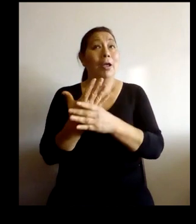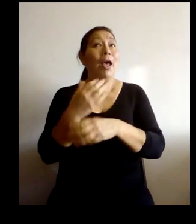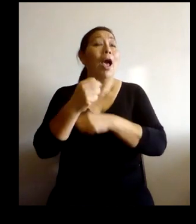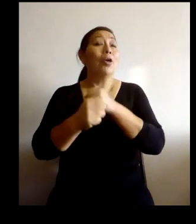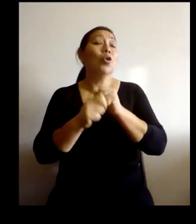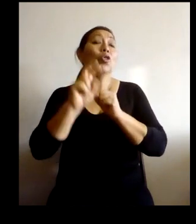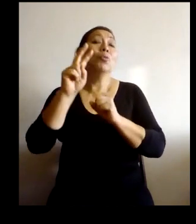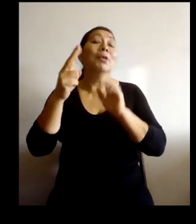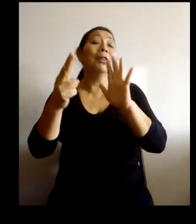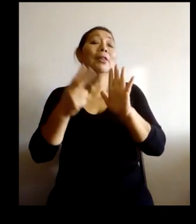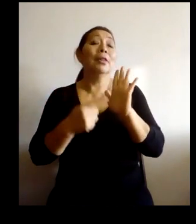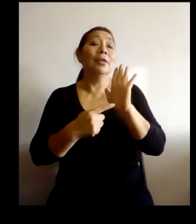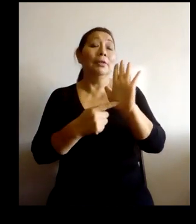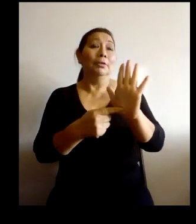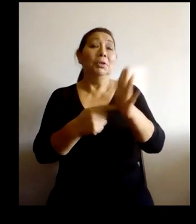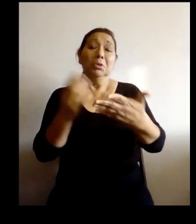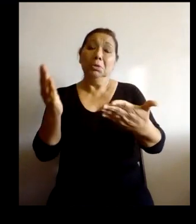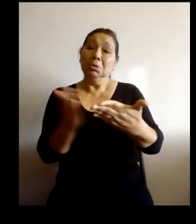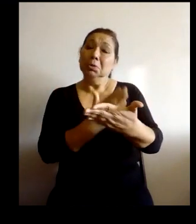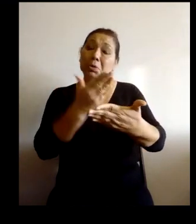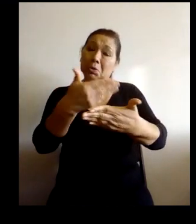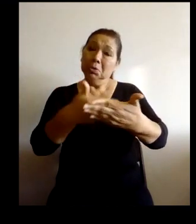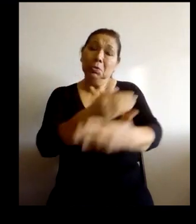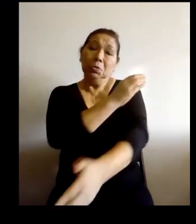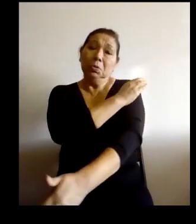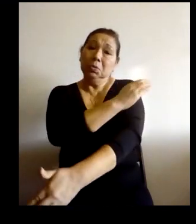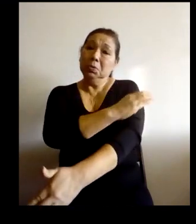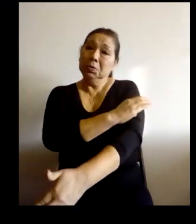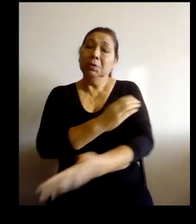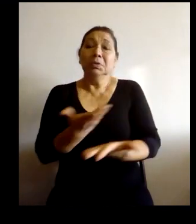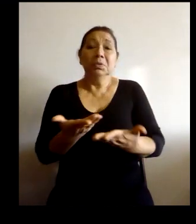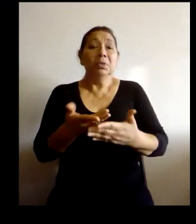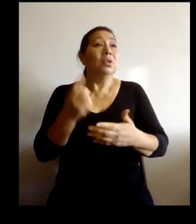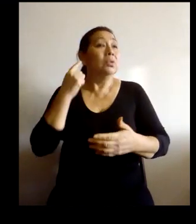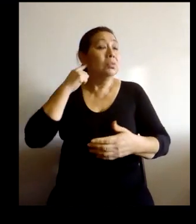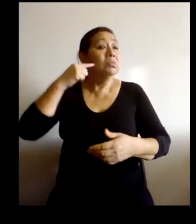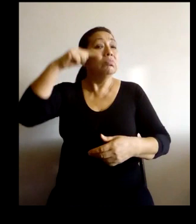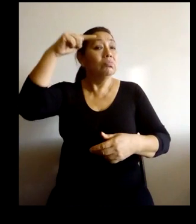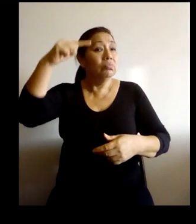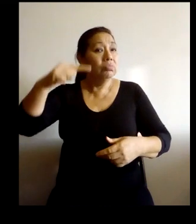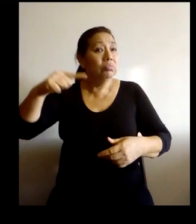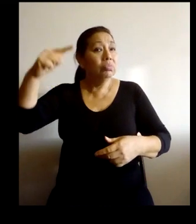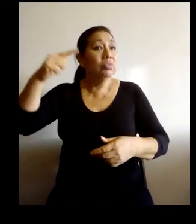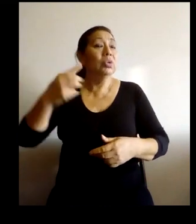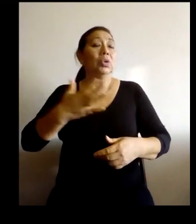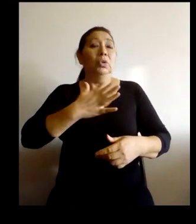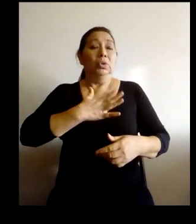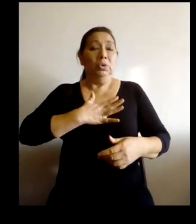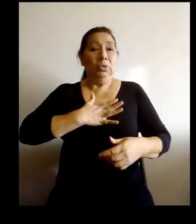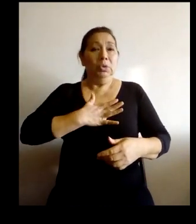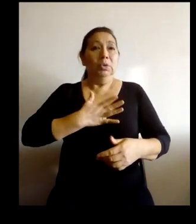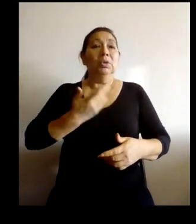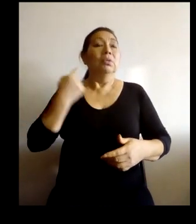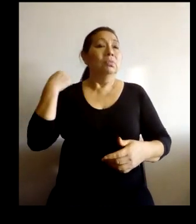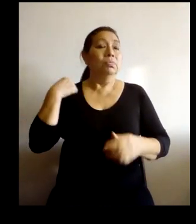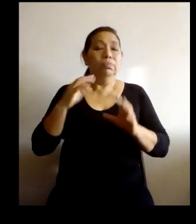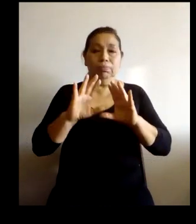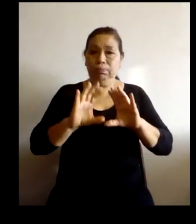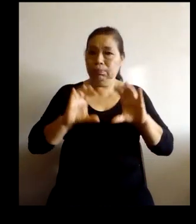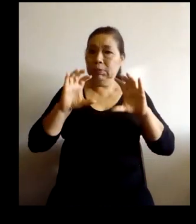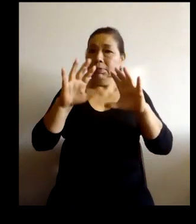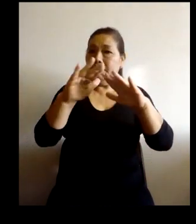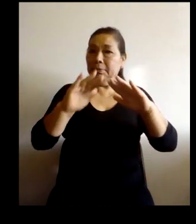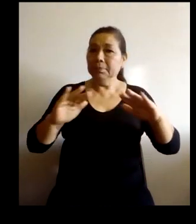el año 2017, que solamente consta con 6 páginas, la historia clínica, en la cual contiene una audiometría, un informe de rayos X y una prueba de